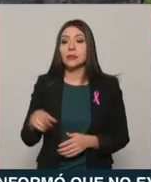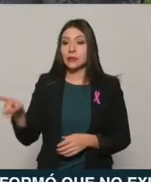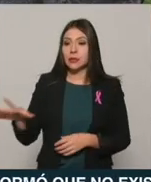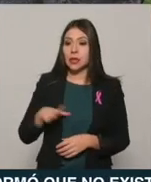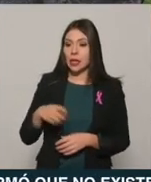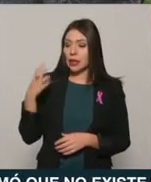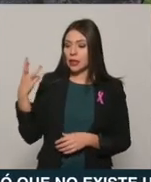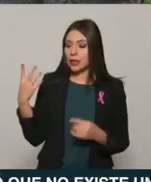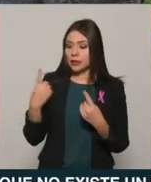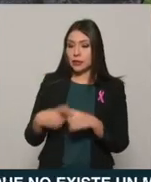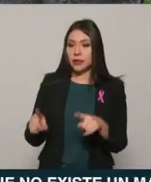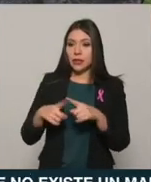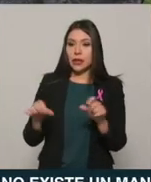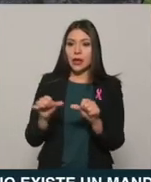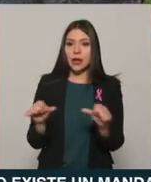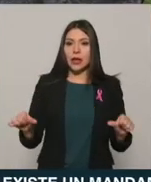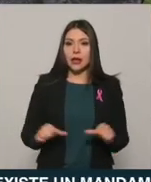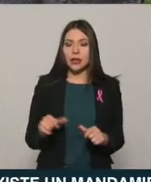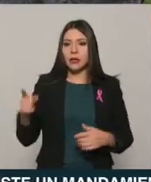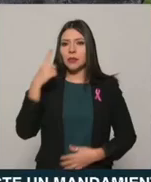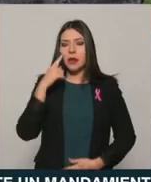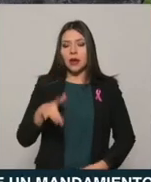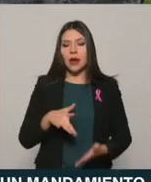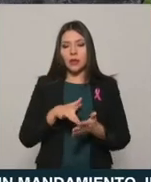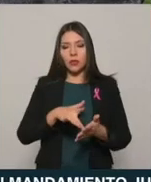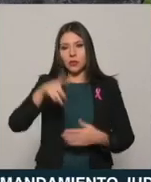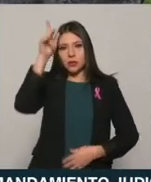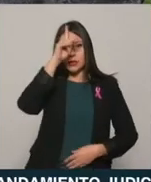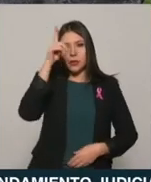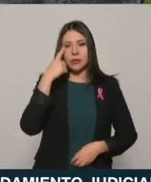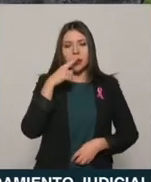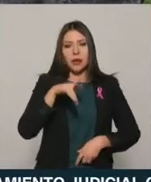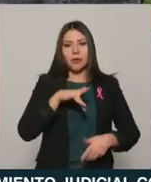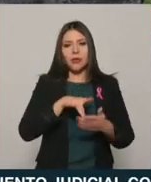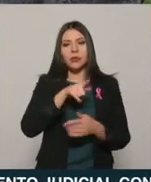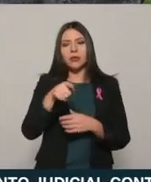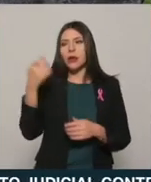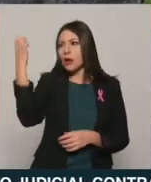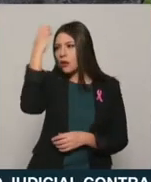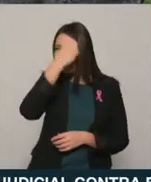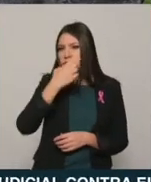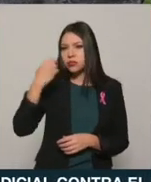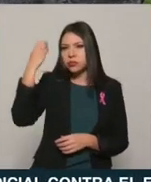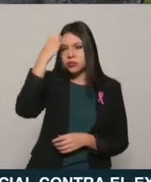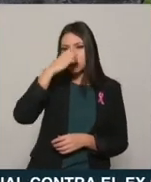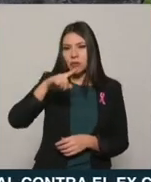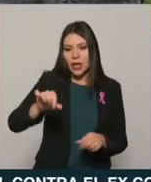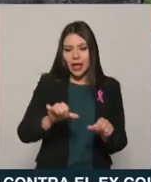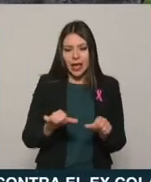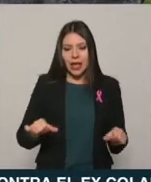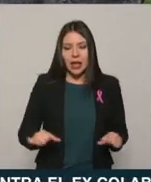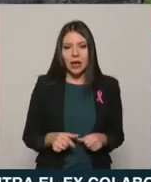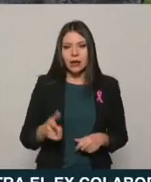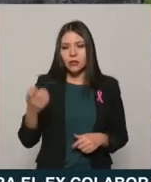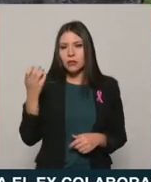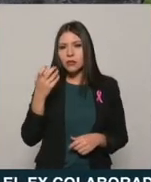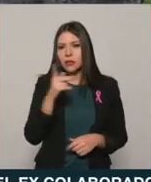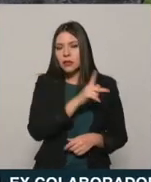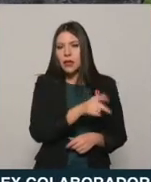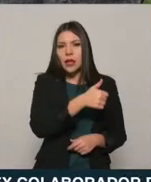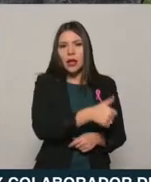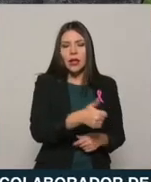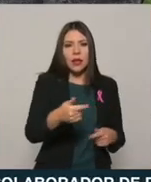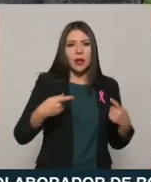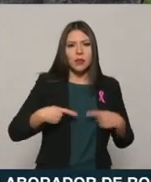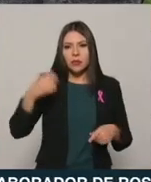de evaluación e intervención psicológica para apoyo judicial. Ahí el área de evaluación específicamente realiza las valoraciones de las personas